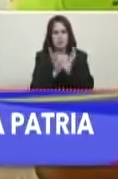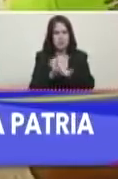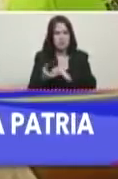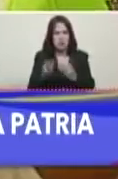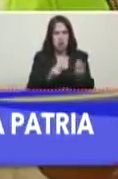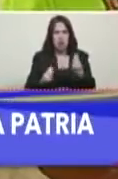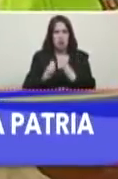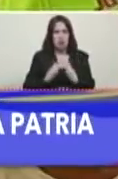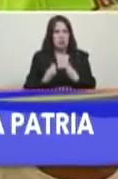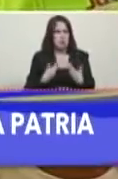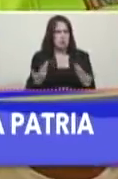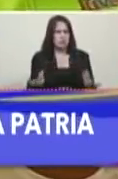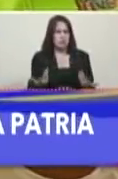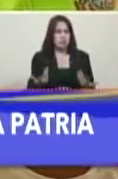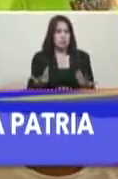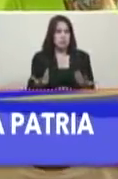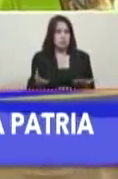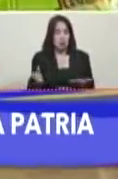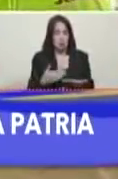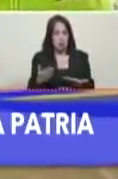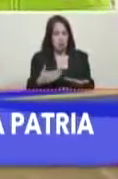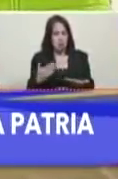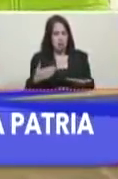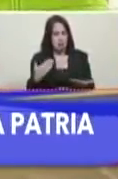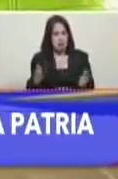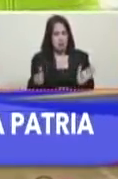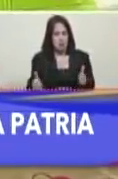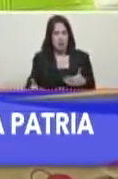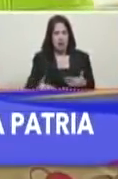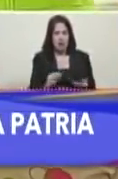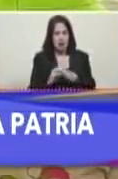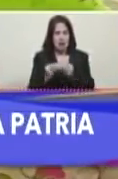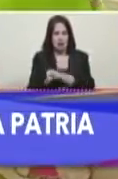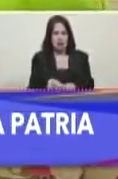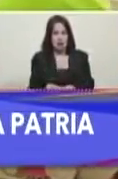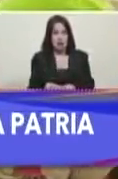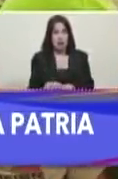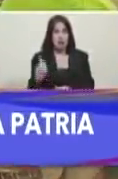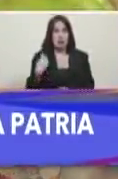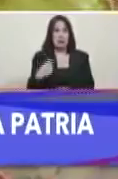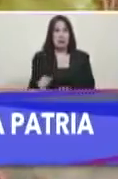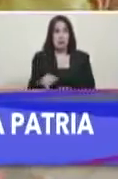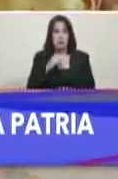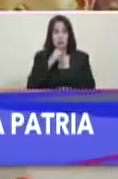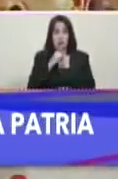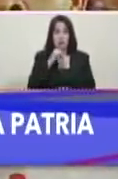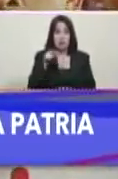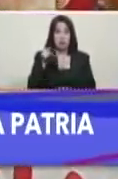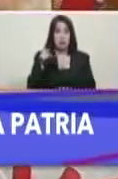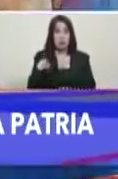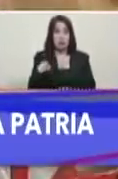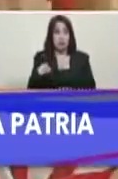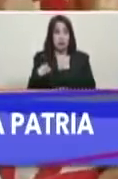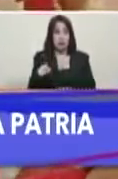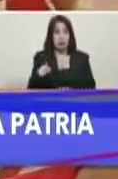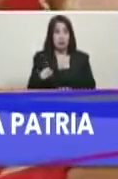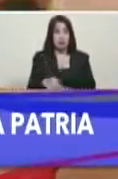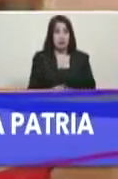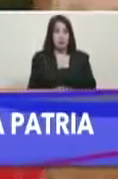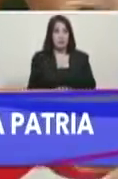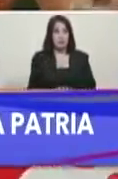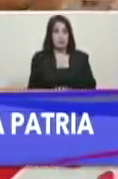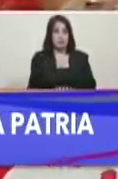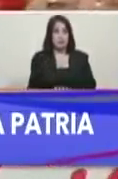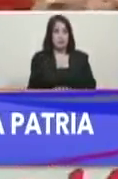maquetas y tiene el cuadernillo, presidente, que es que lo que está expresado allí está registrado por escrito. Y